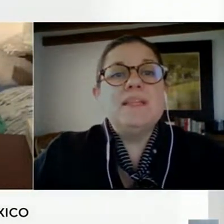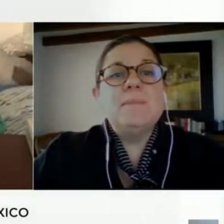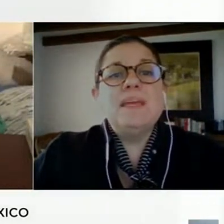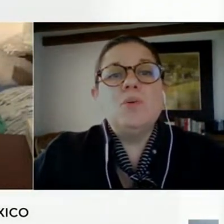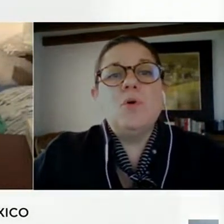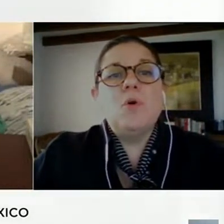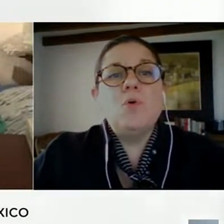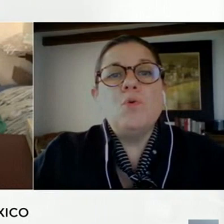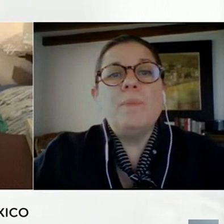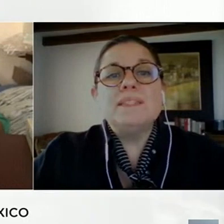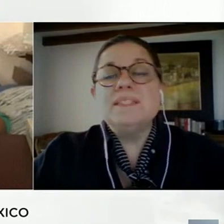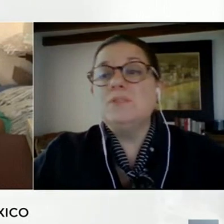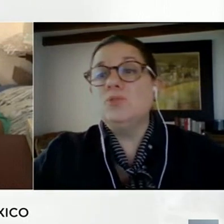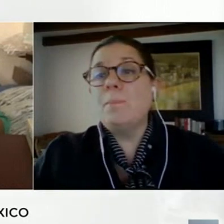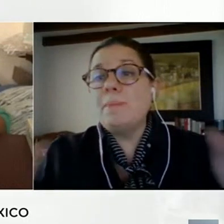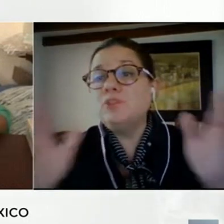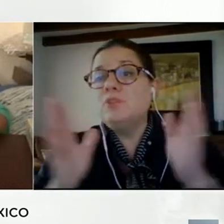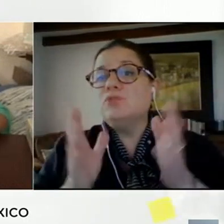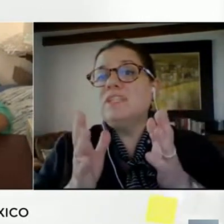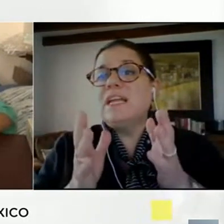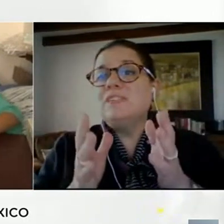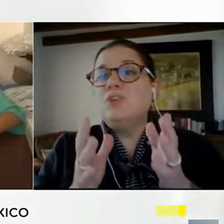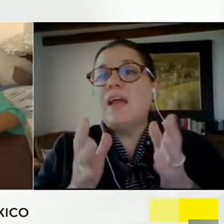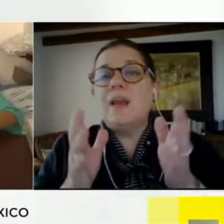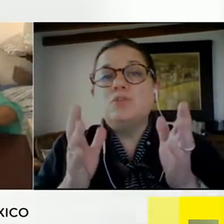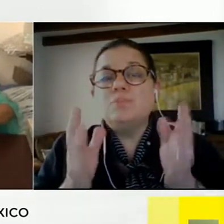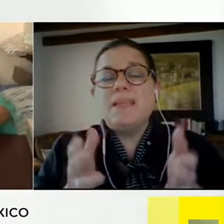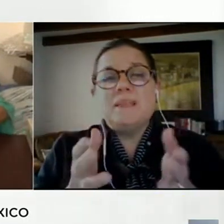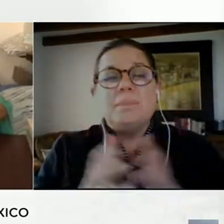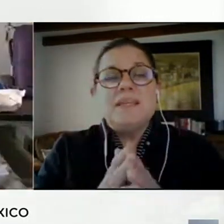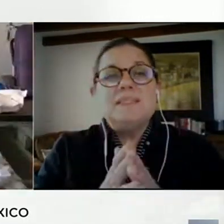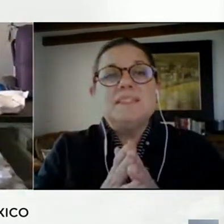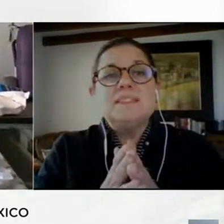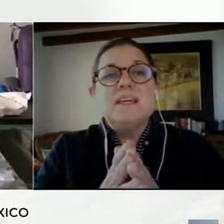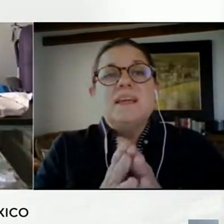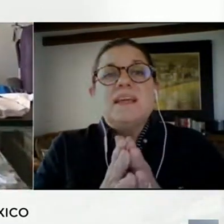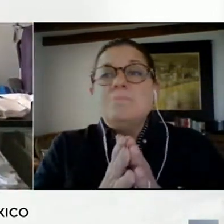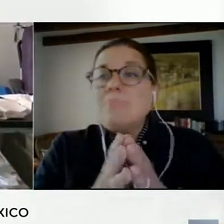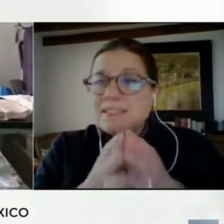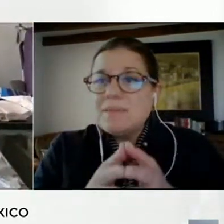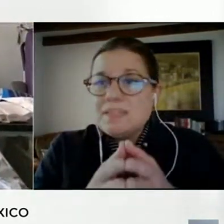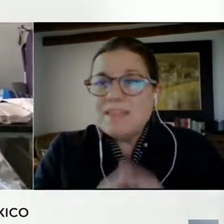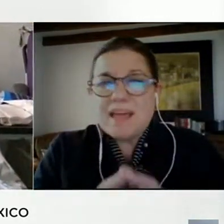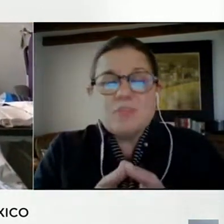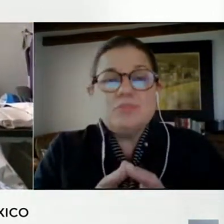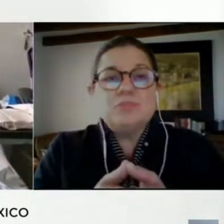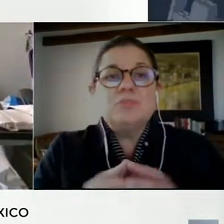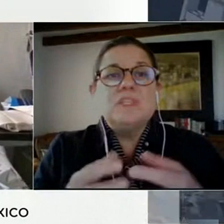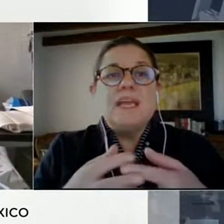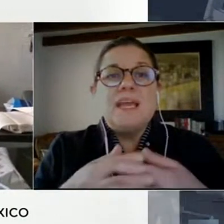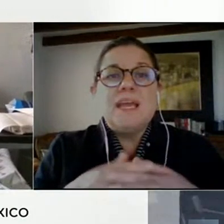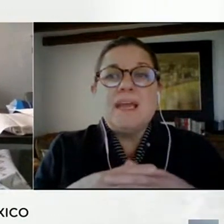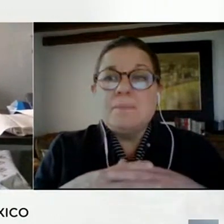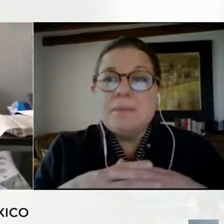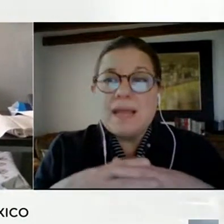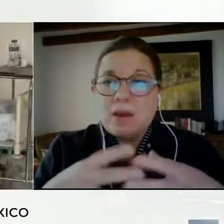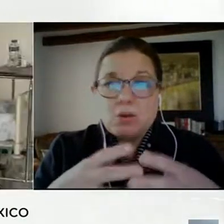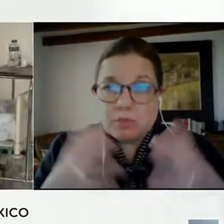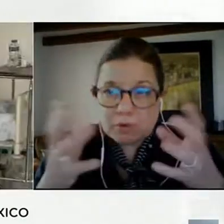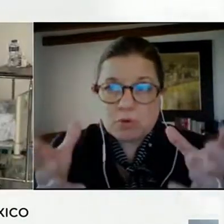habitantes, pues ahorita México ocupa, si tomamos en consideración a los 20 países más habitados,